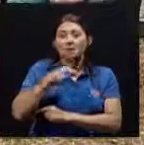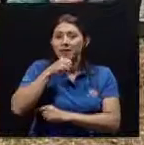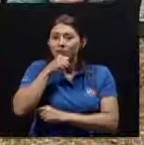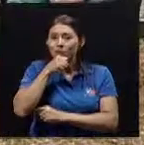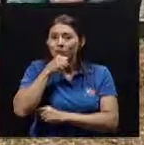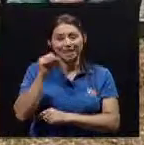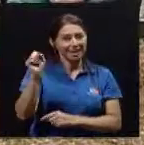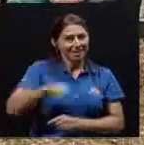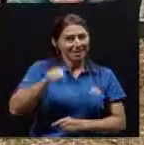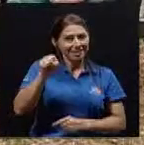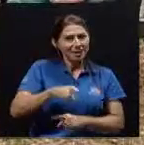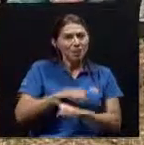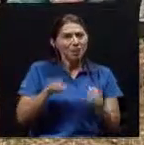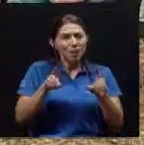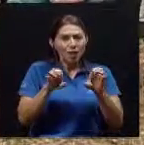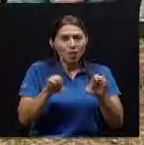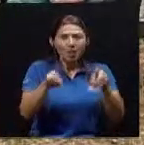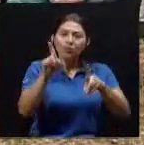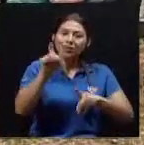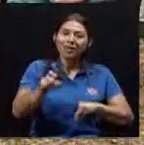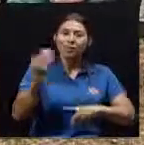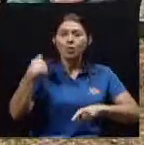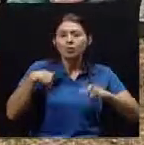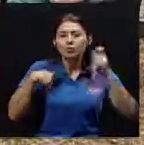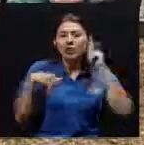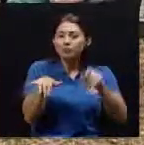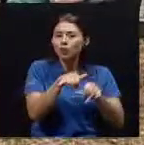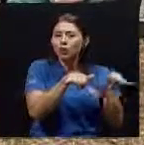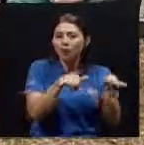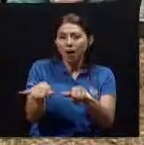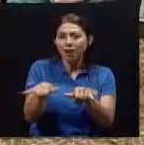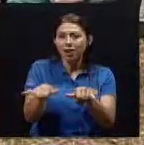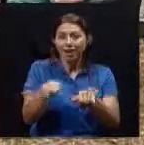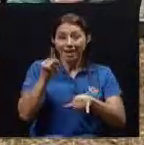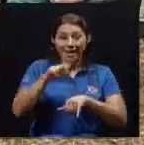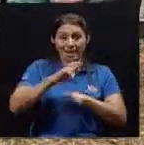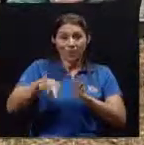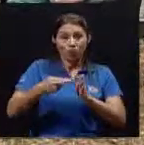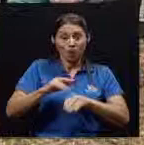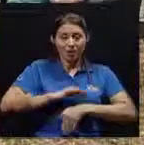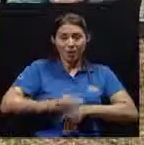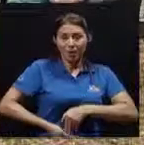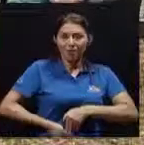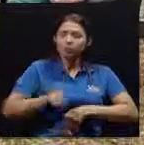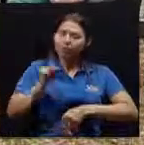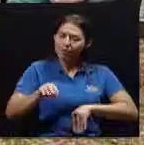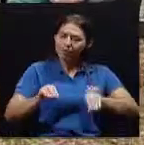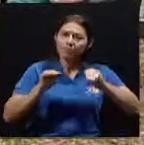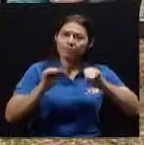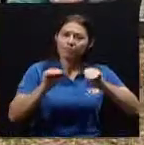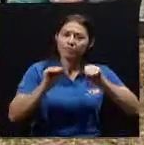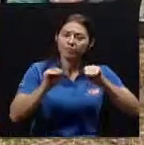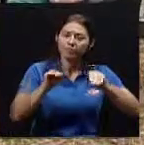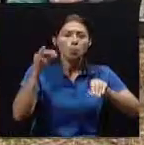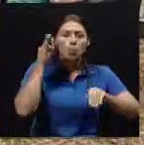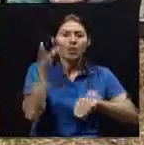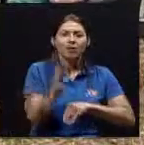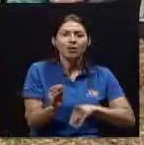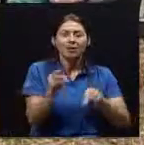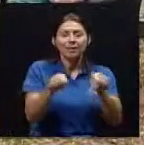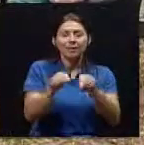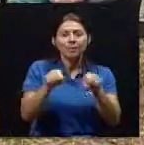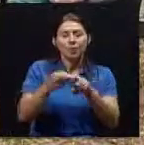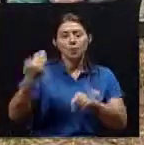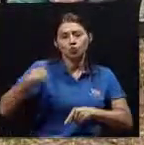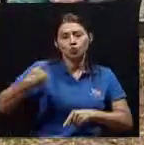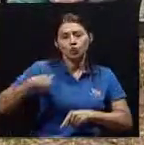y mujeres por igual, ¿verdad? En este rol del embarazo hay que educar tanto a la mujer adolescente como al muchacho adolescente. Pero